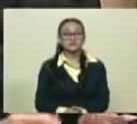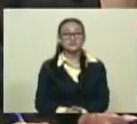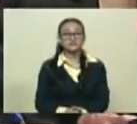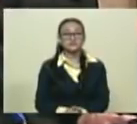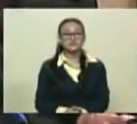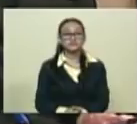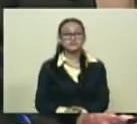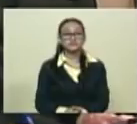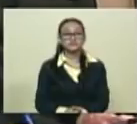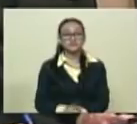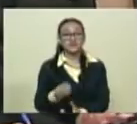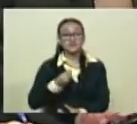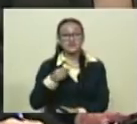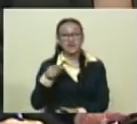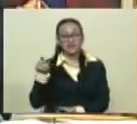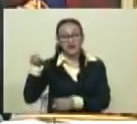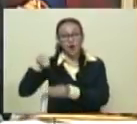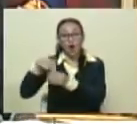y está en Río de Janeiro.